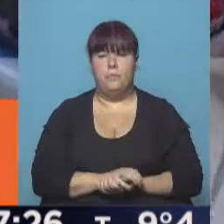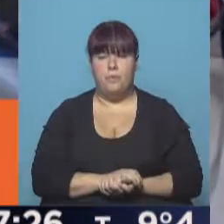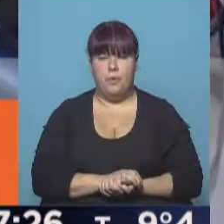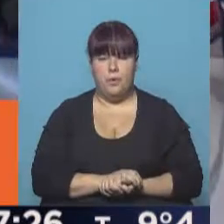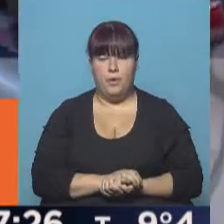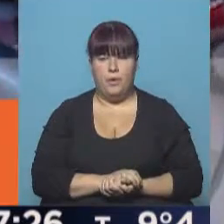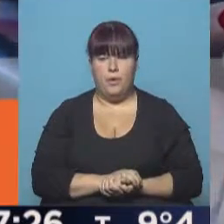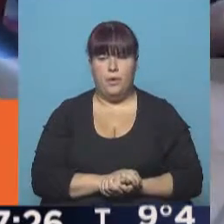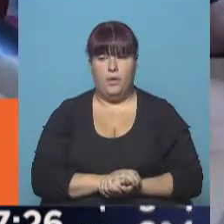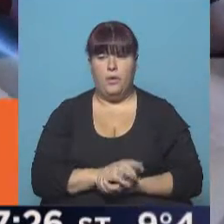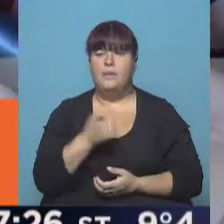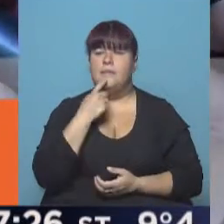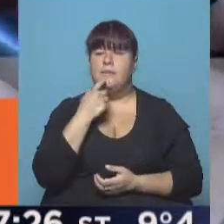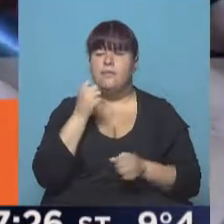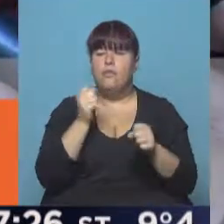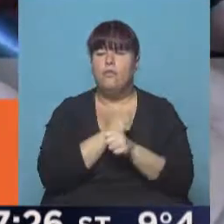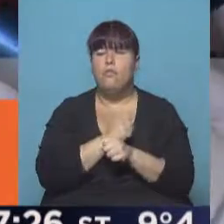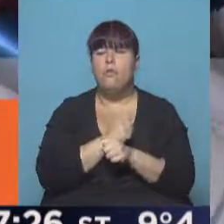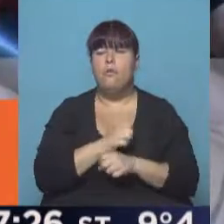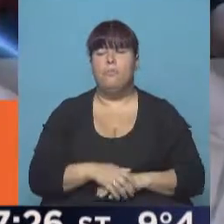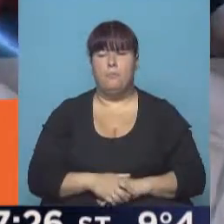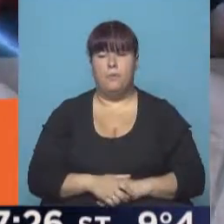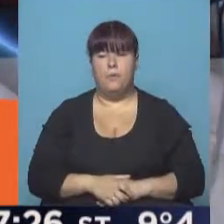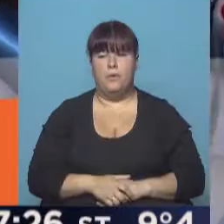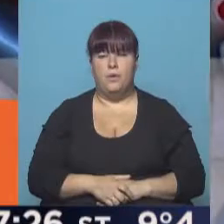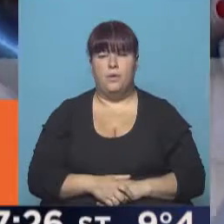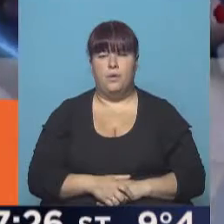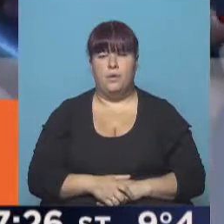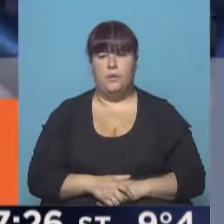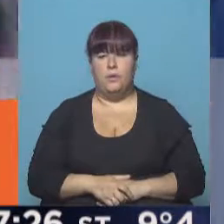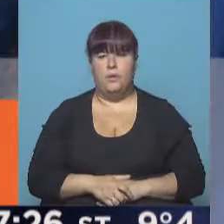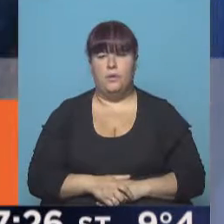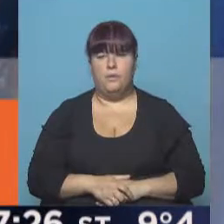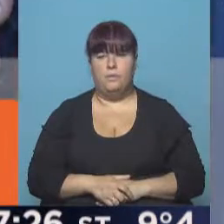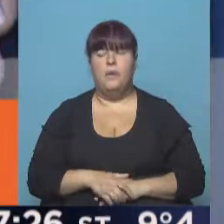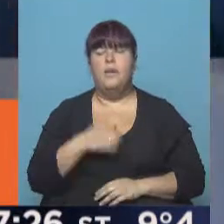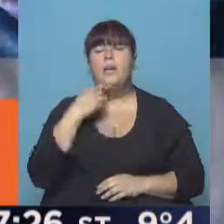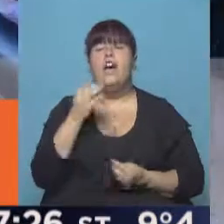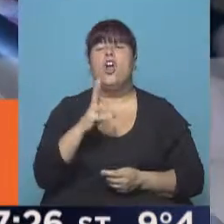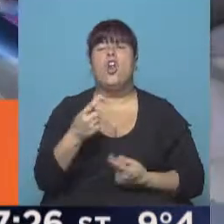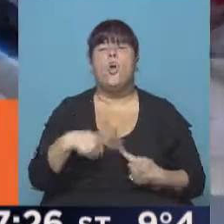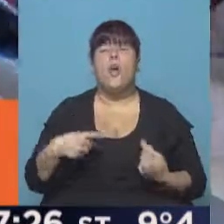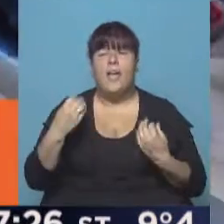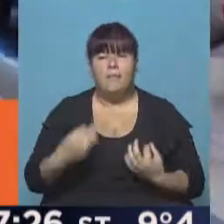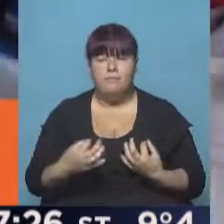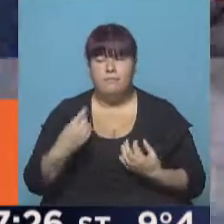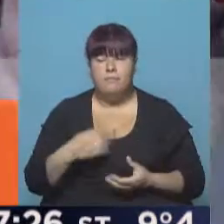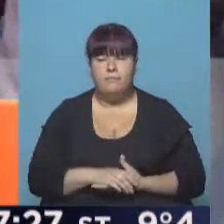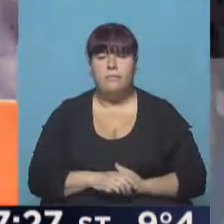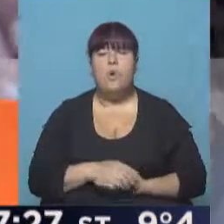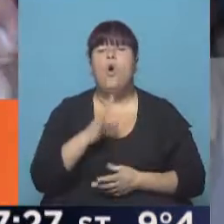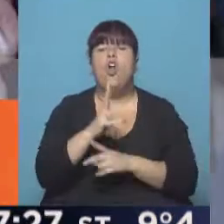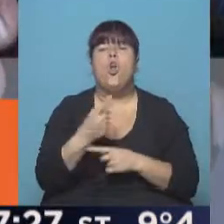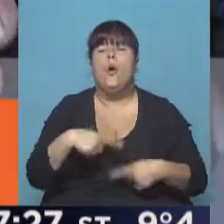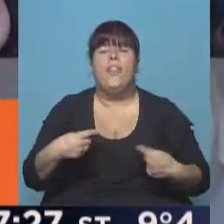una metálico acá, y yo mira que es natural. Confírmenos qué le robaron. ¿Qué? ¿Qué fue lo